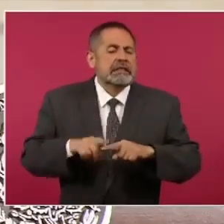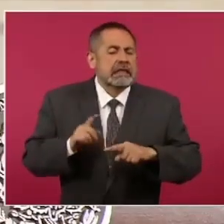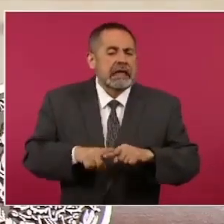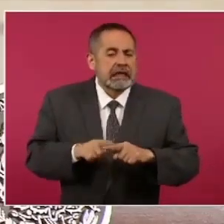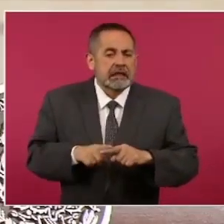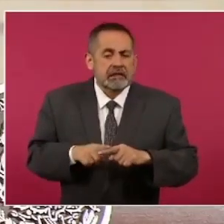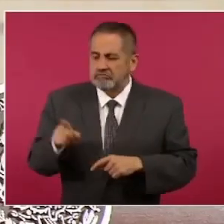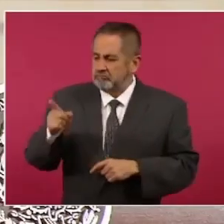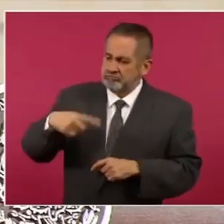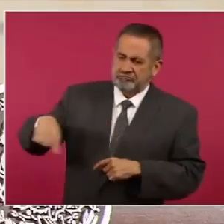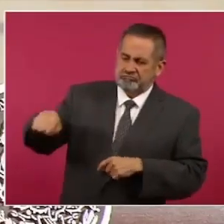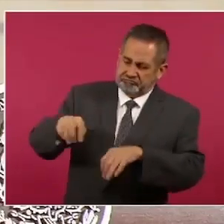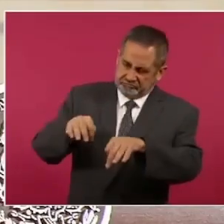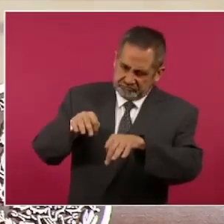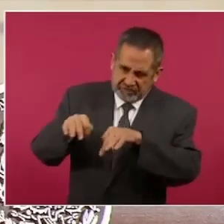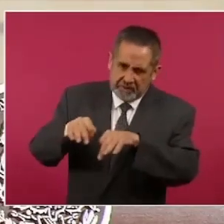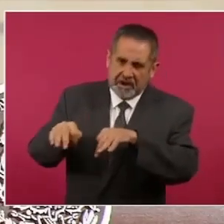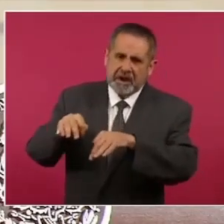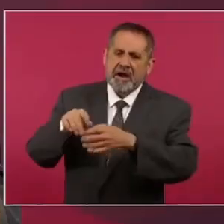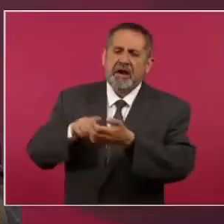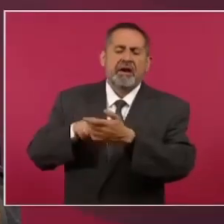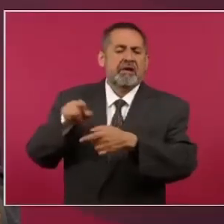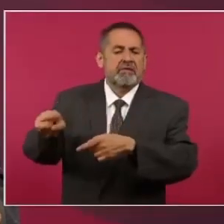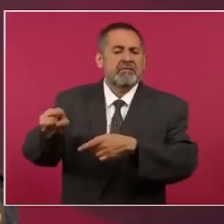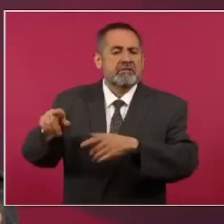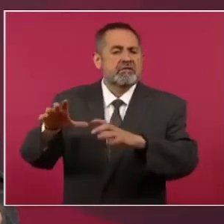de los trabajadores